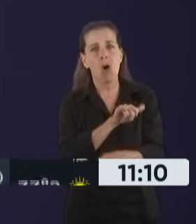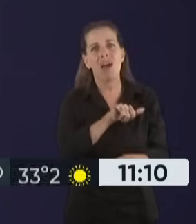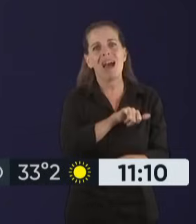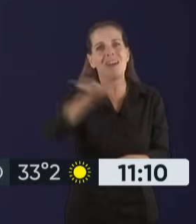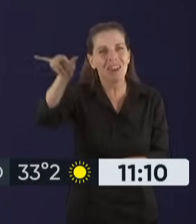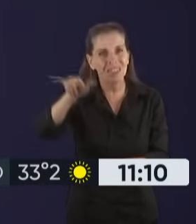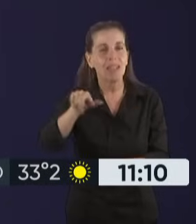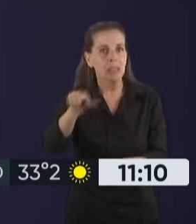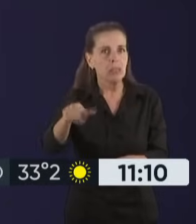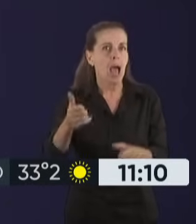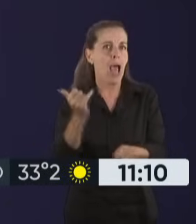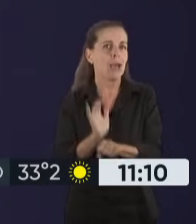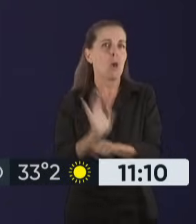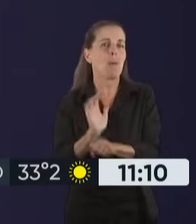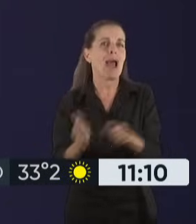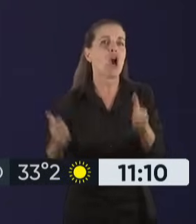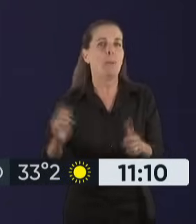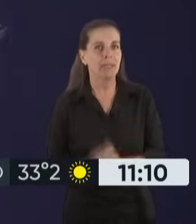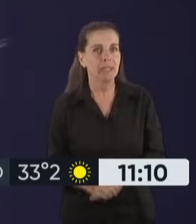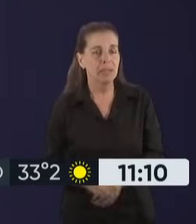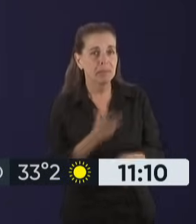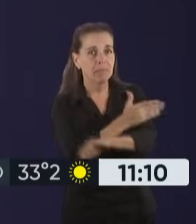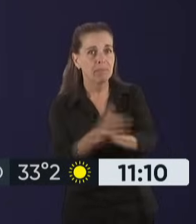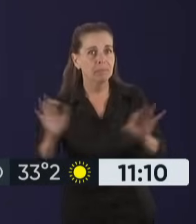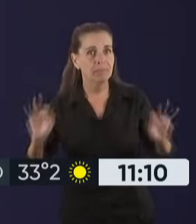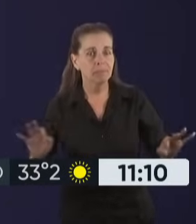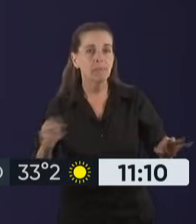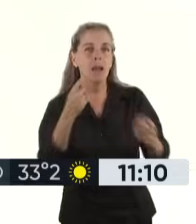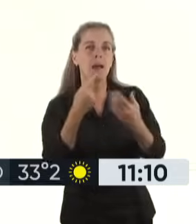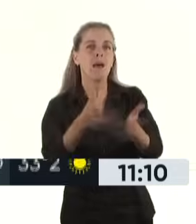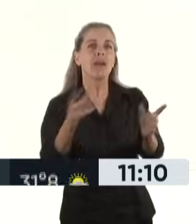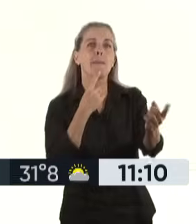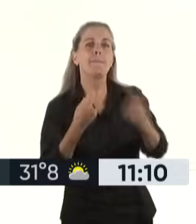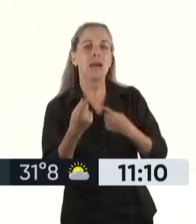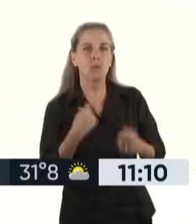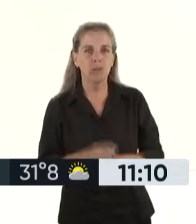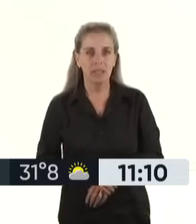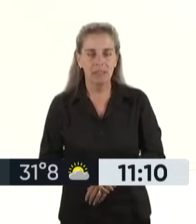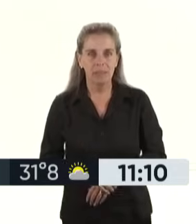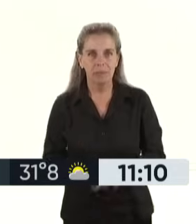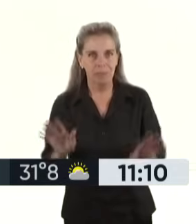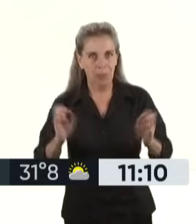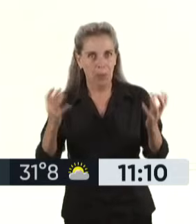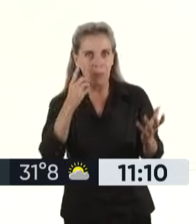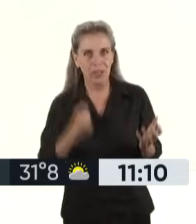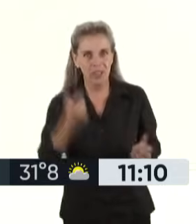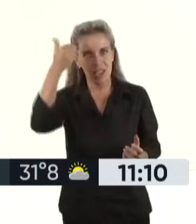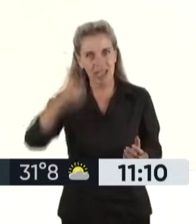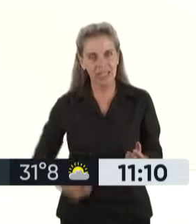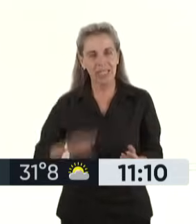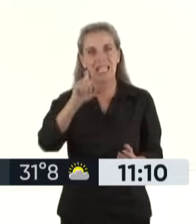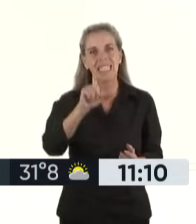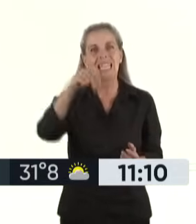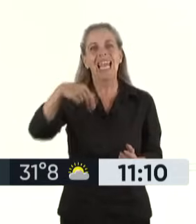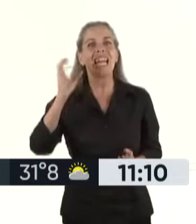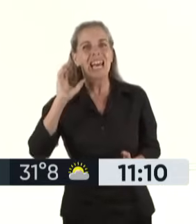competencia y mayores libertades. Hasta aquí lo mío, los escucho. Vocero, buenos días. Nicolás Gallardo de Hola CNN Nicolás,